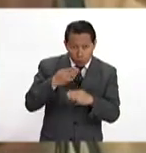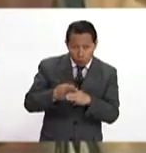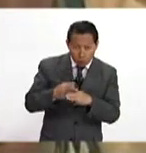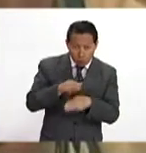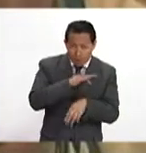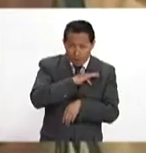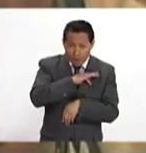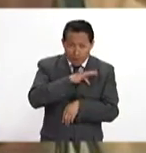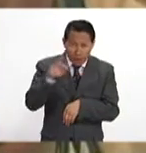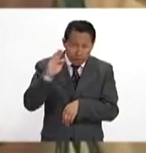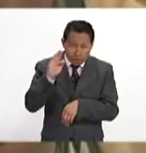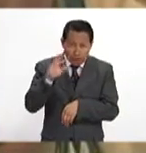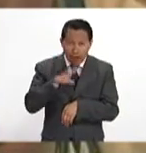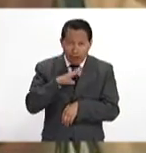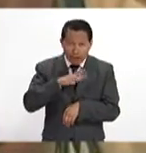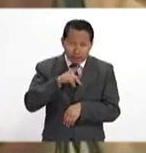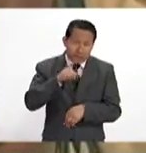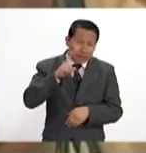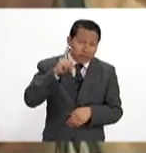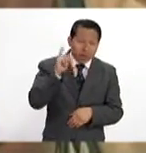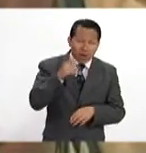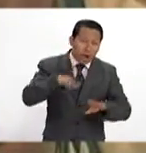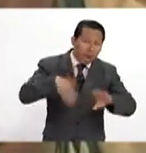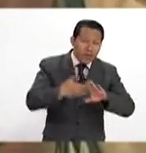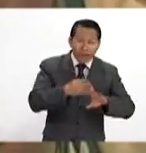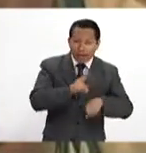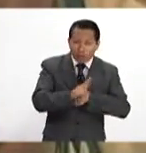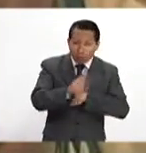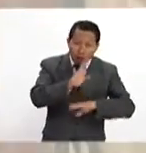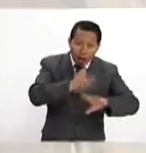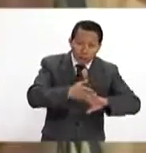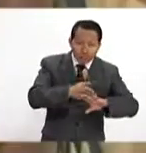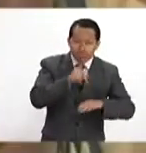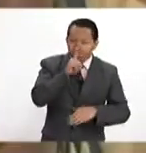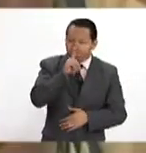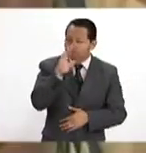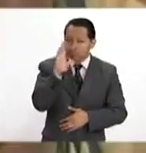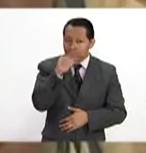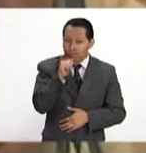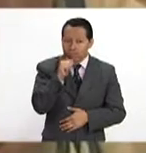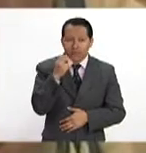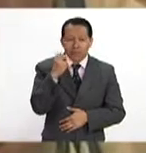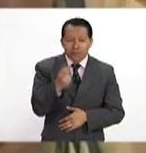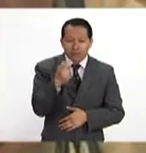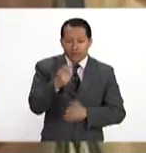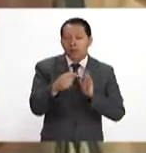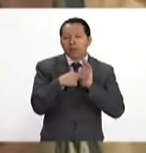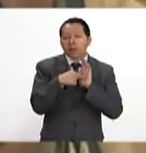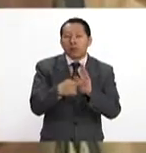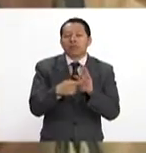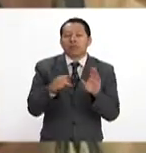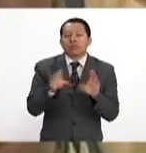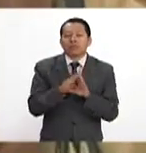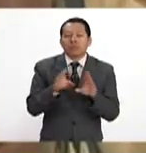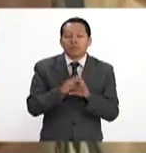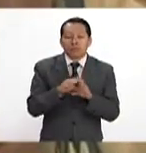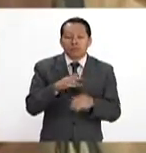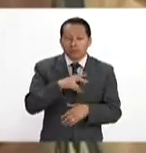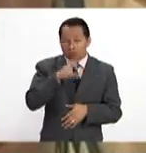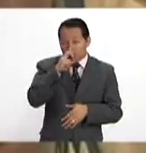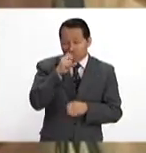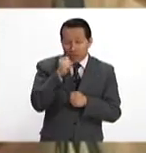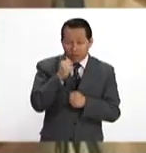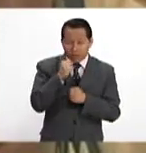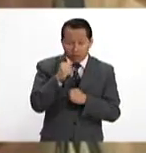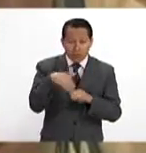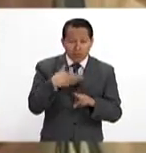para señalar, para condenar a ningún venezolano o ninguna venezolana. Esto devela y delata la arbitrariedad más